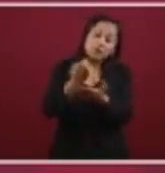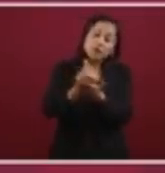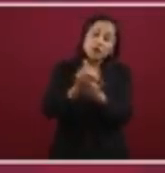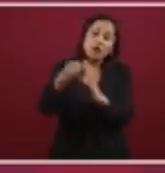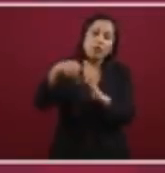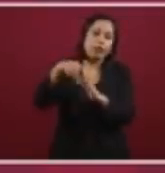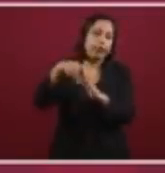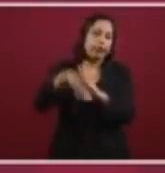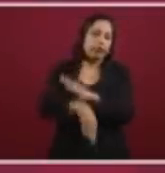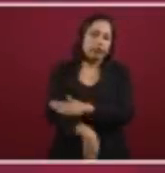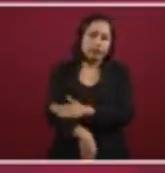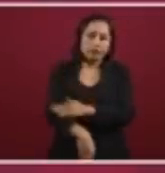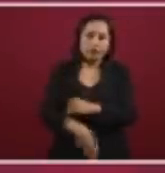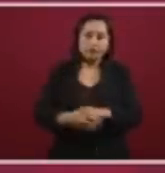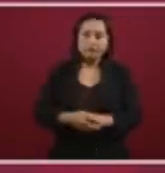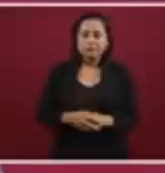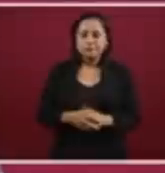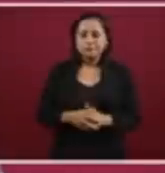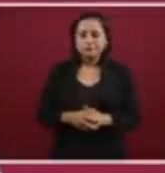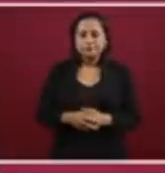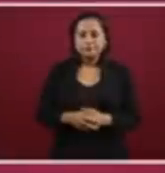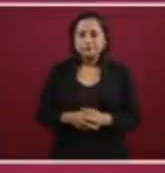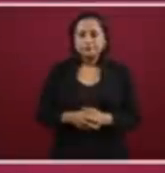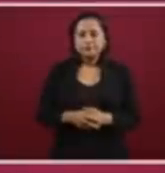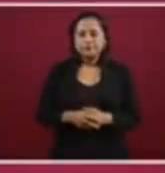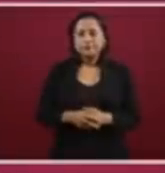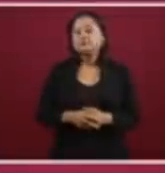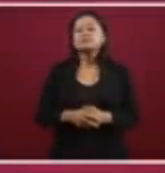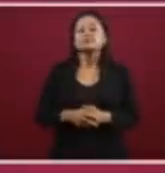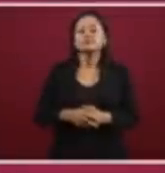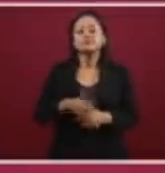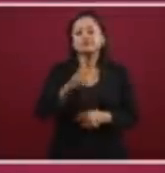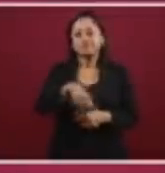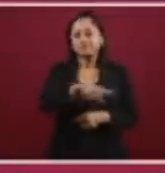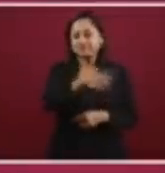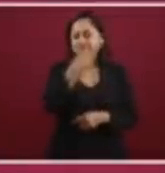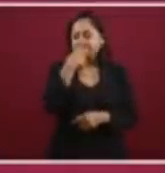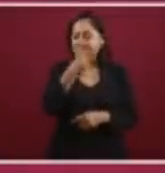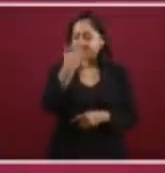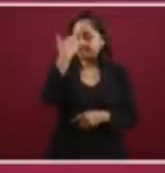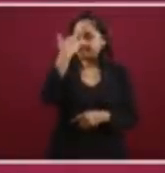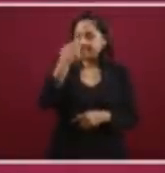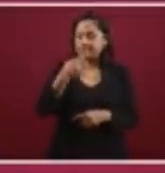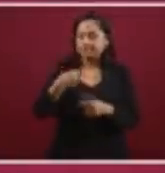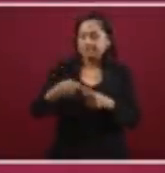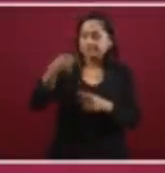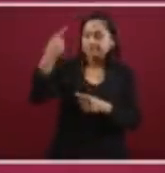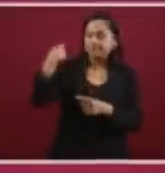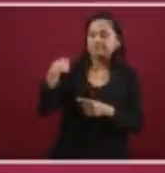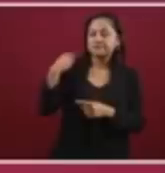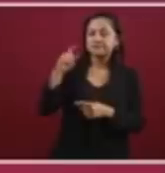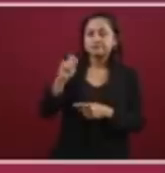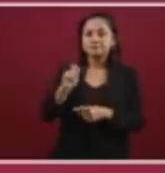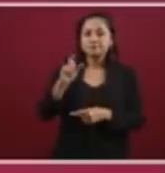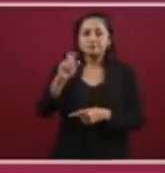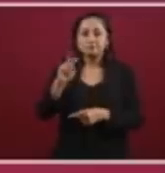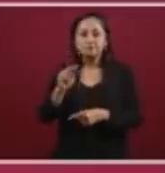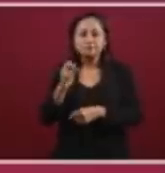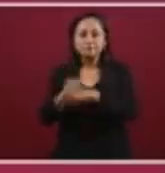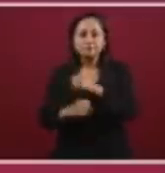el que en efecto hace 20 25 años la comisión federal de